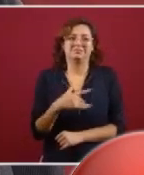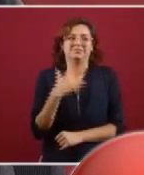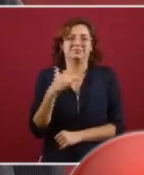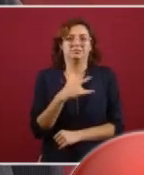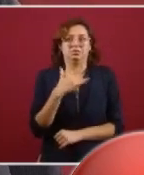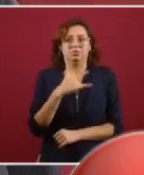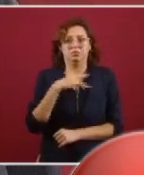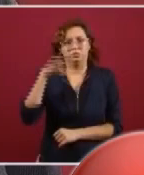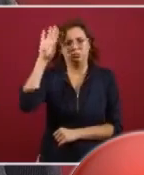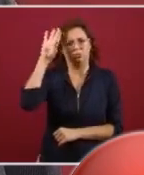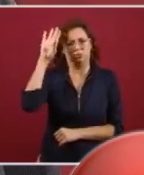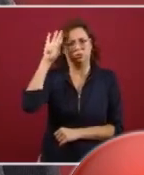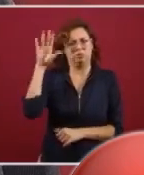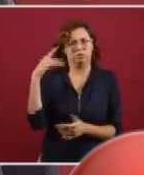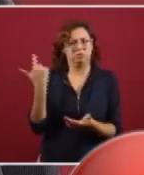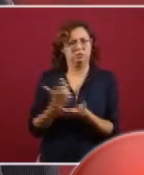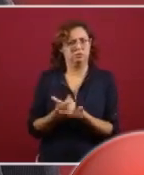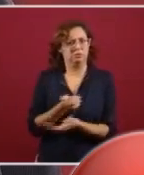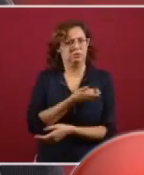bastante, ¿no?